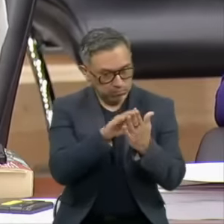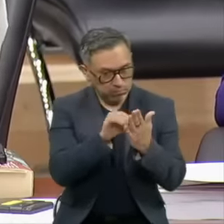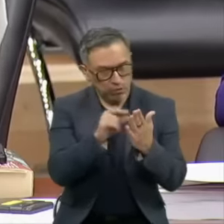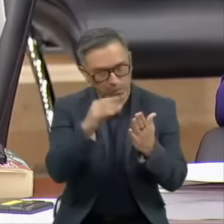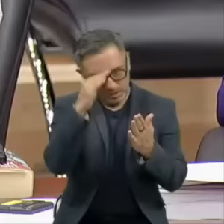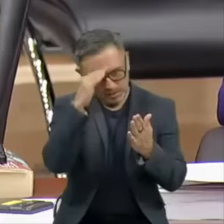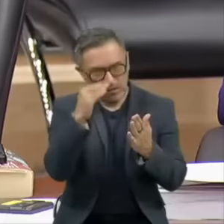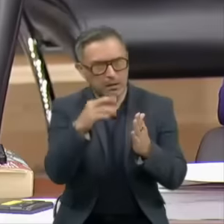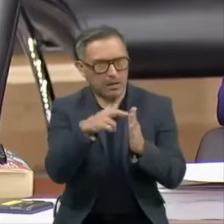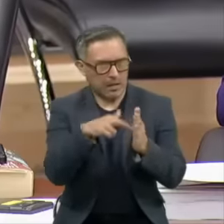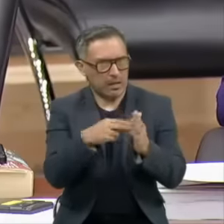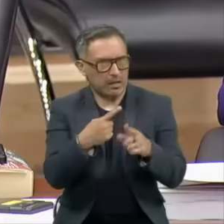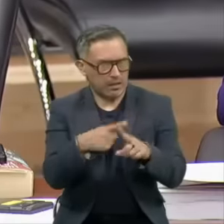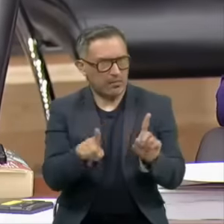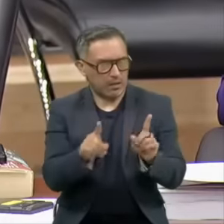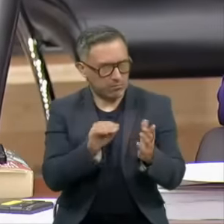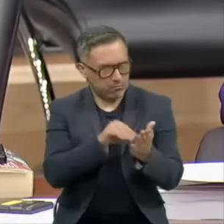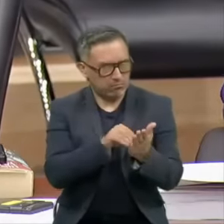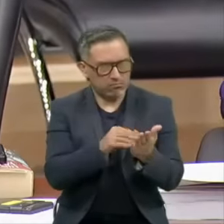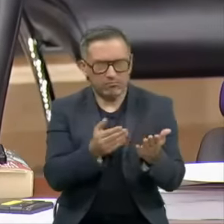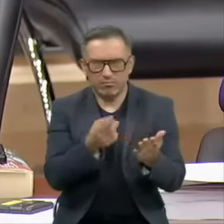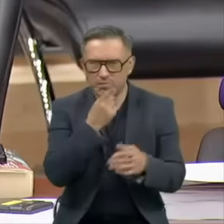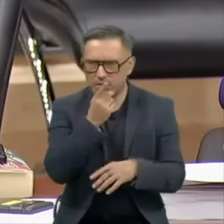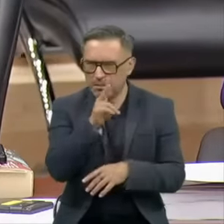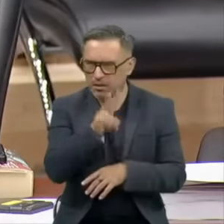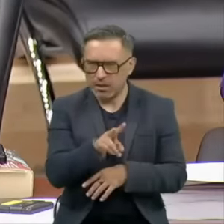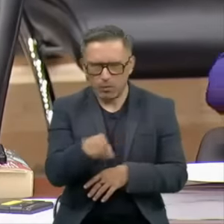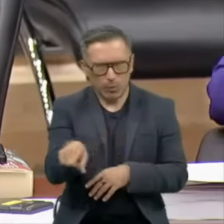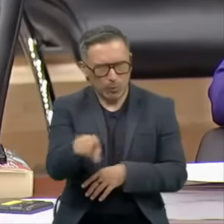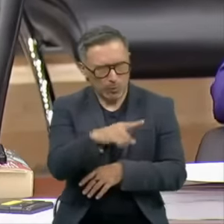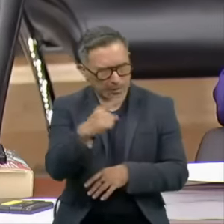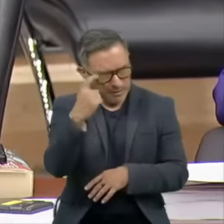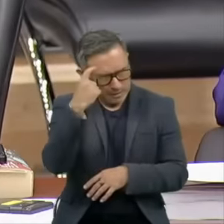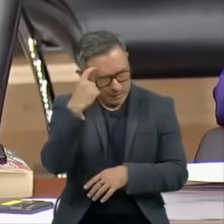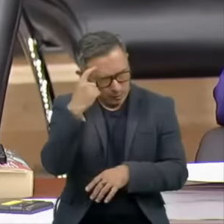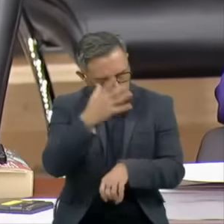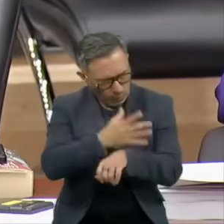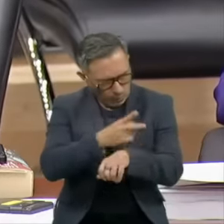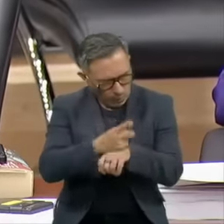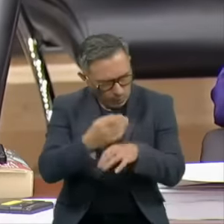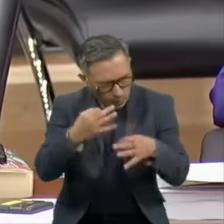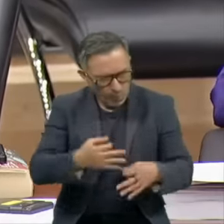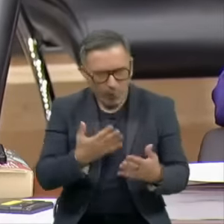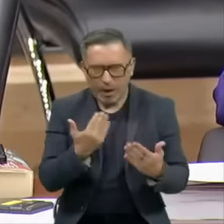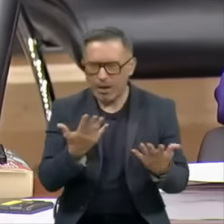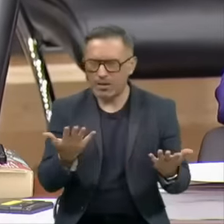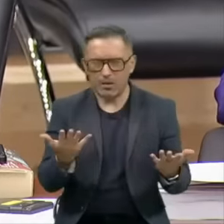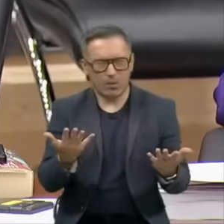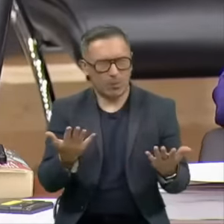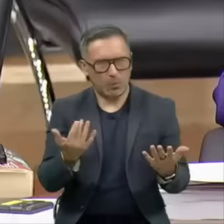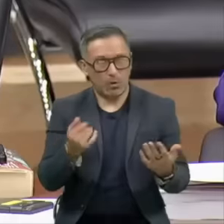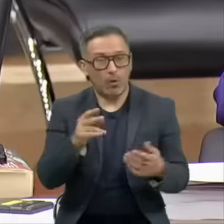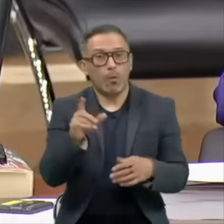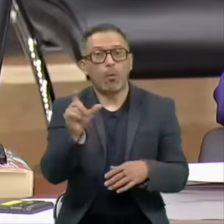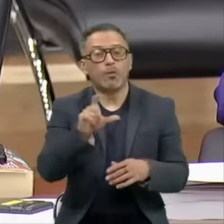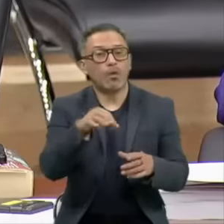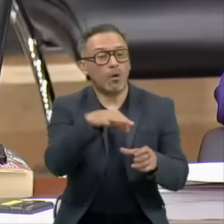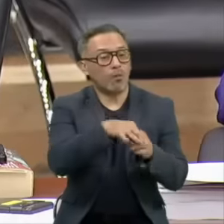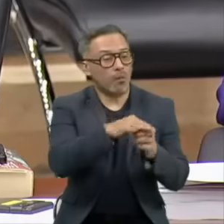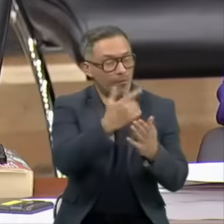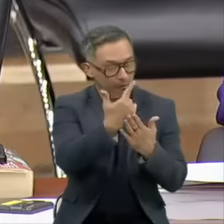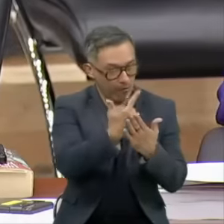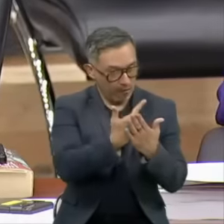diferente. De verdad, hay una deshonestidad intelectual muy fuerte cuando una vez que se conoce el resultado, se hace